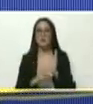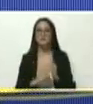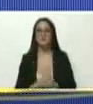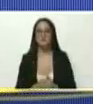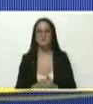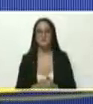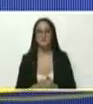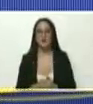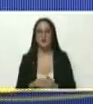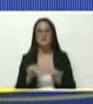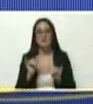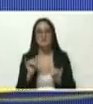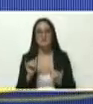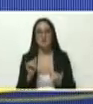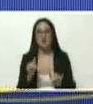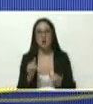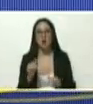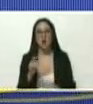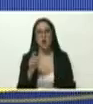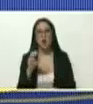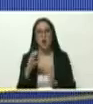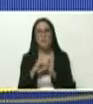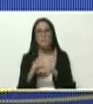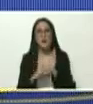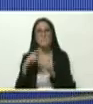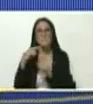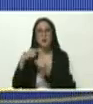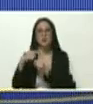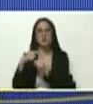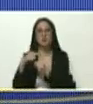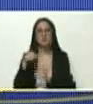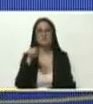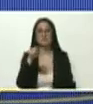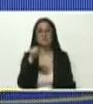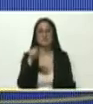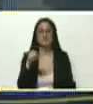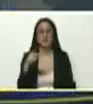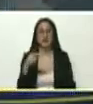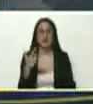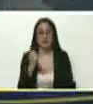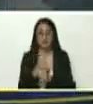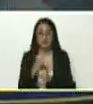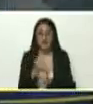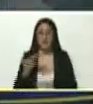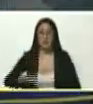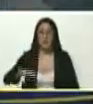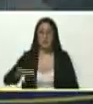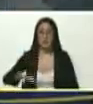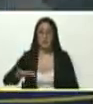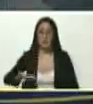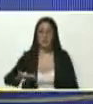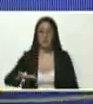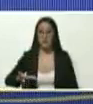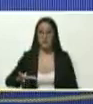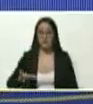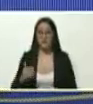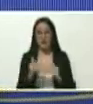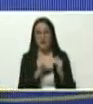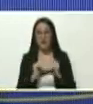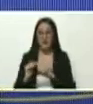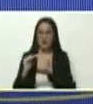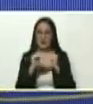la OPEP Plus. La OPEP Plus ha jugado un papel fundamental en el